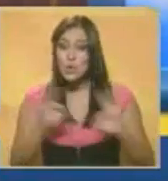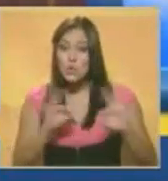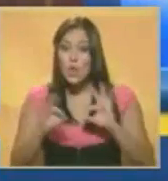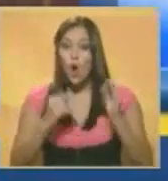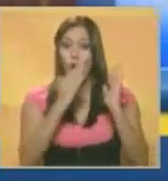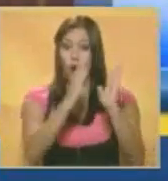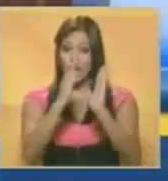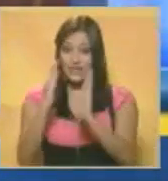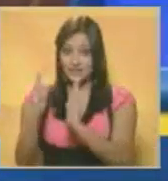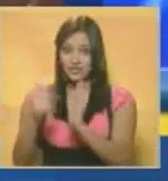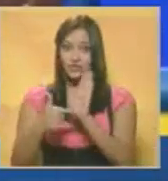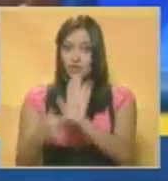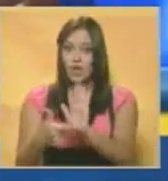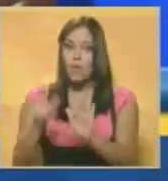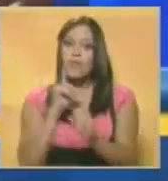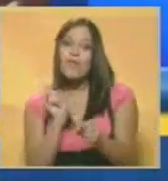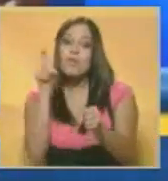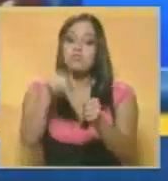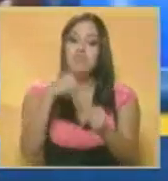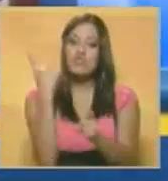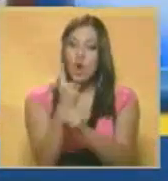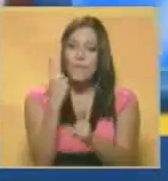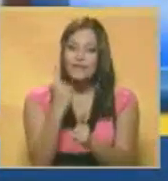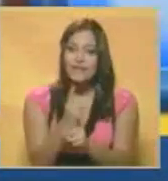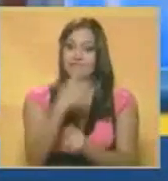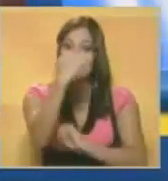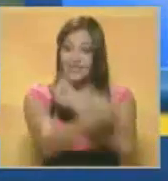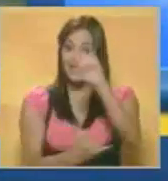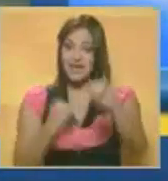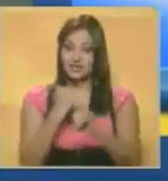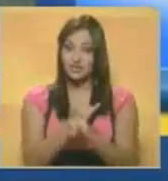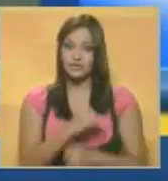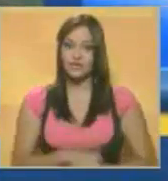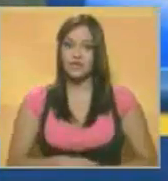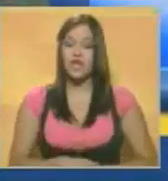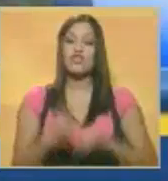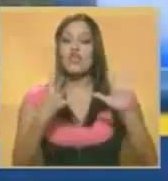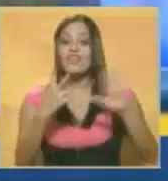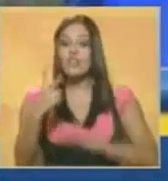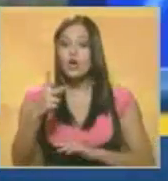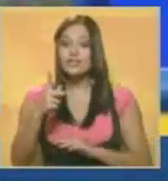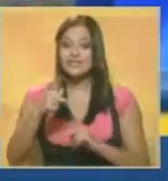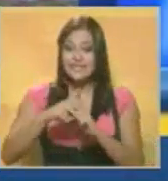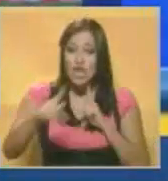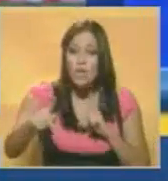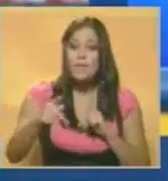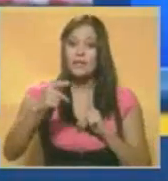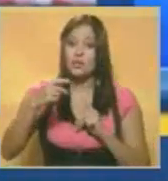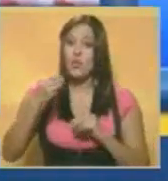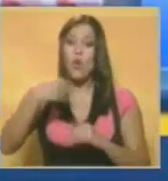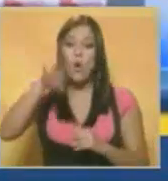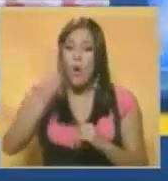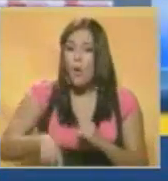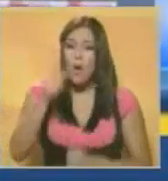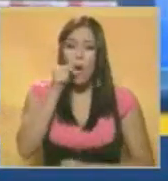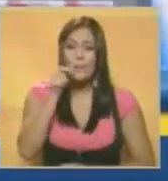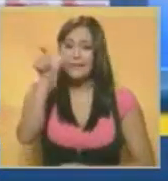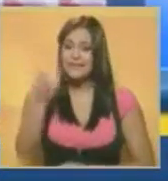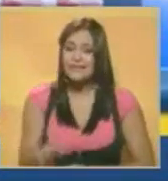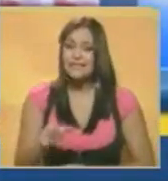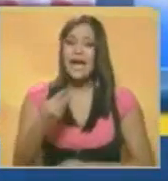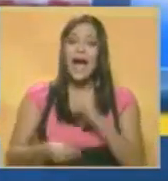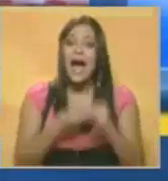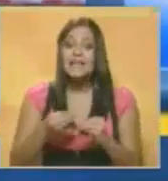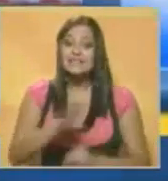la organización para clasificar en la competencia internacional. Fueron 92 kilómetros que contempló el ultramaratón que se inició